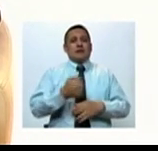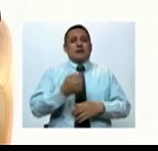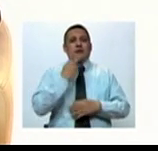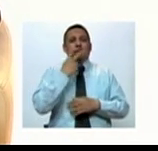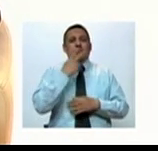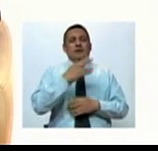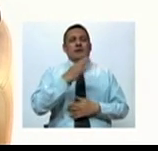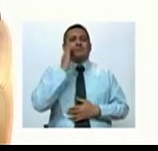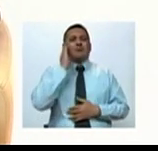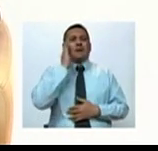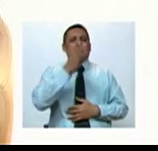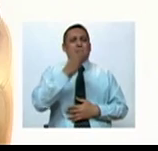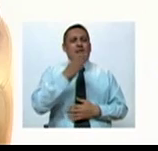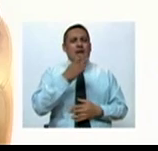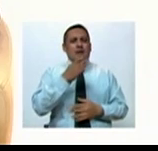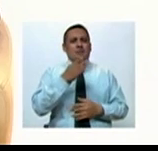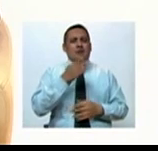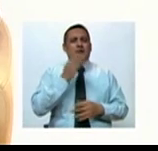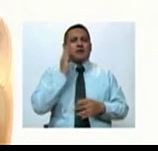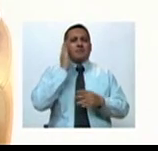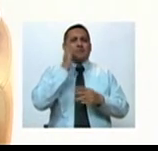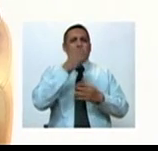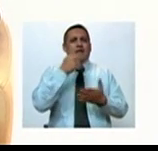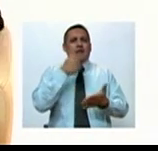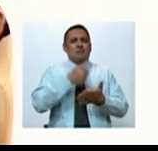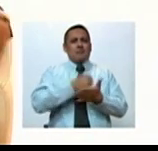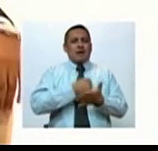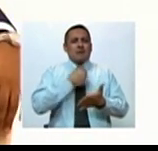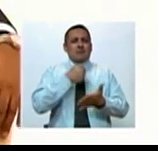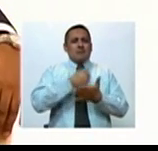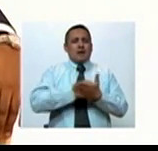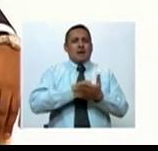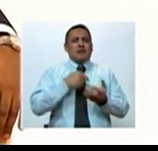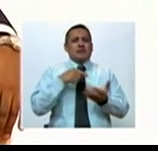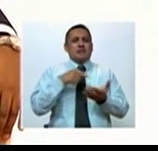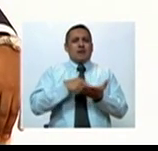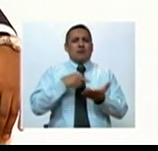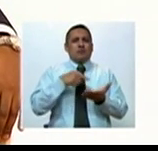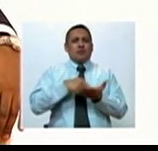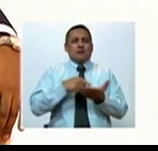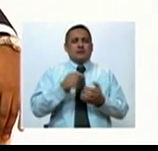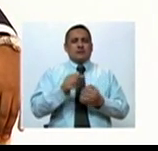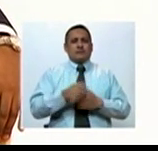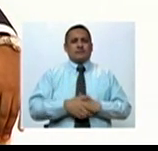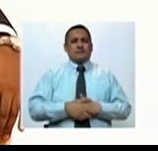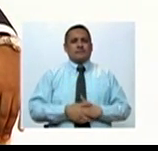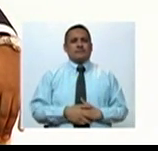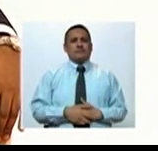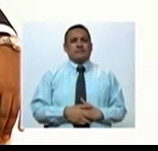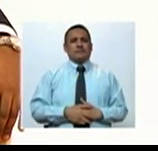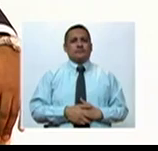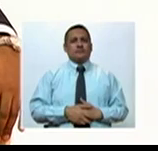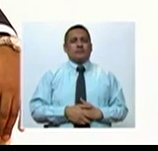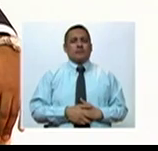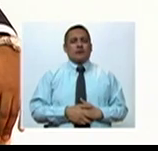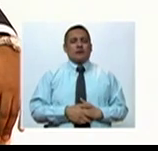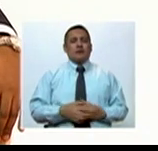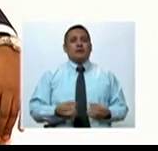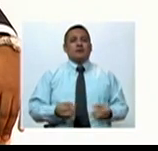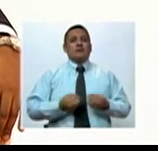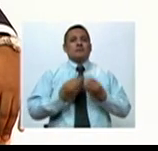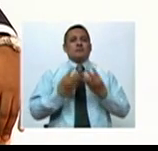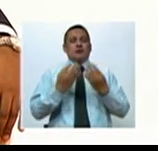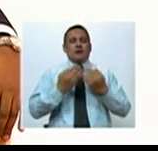sometía a cobranza esas deudas. De acuerdo, y claro, le fue